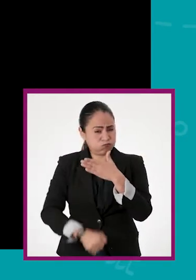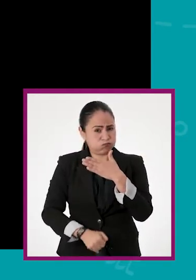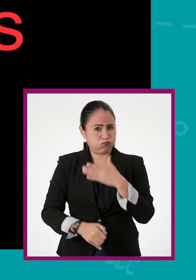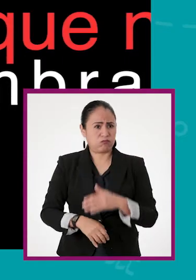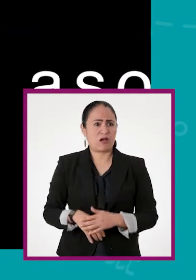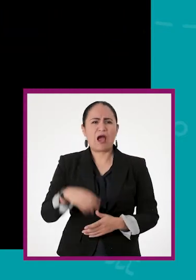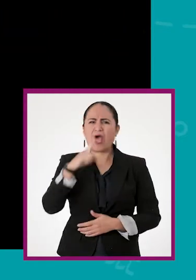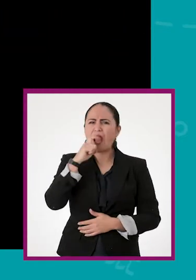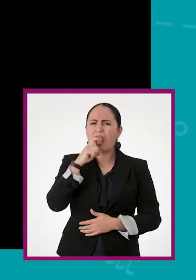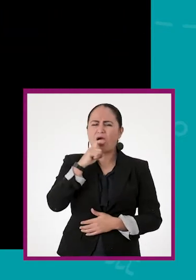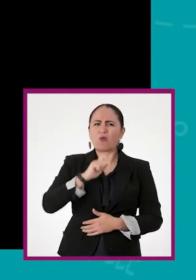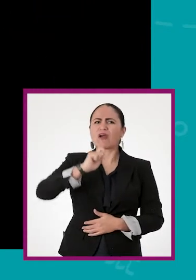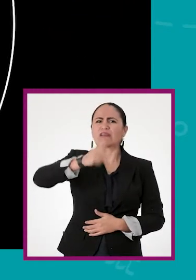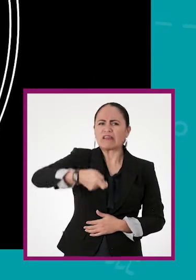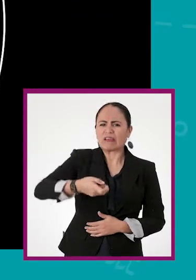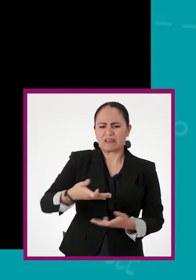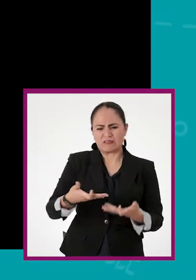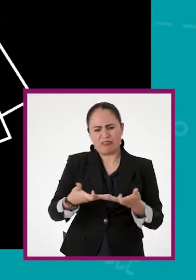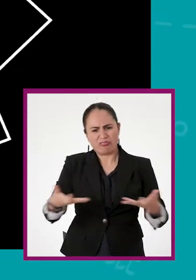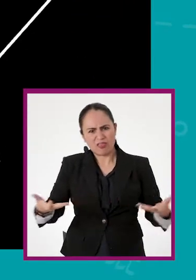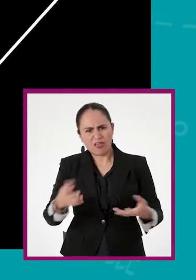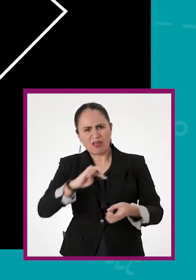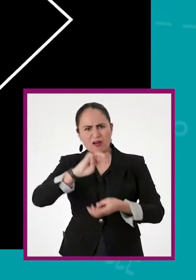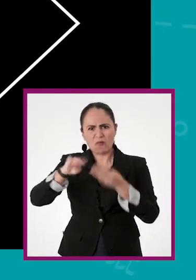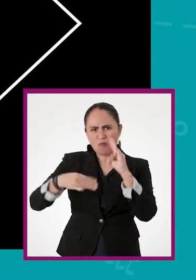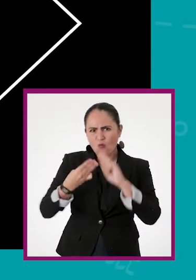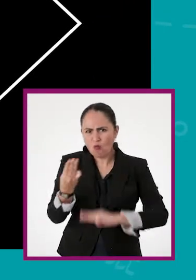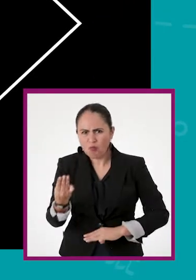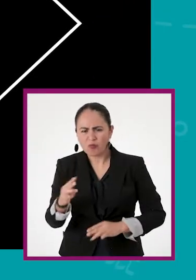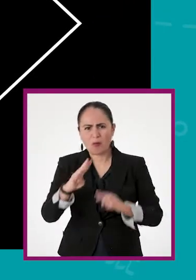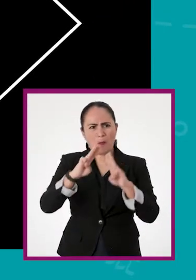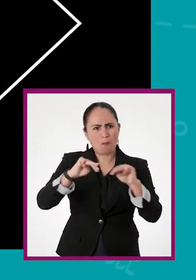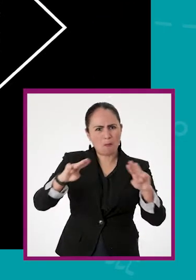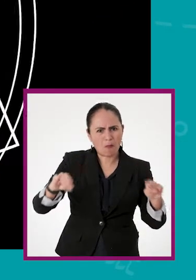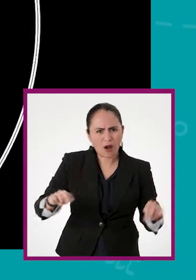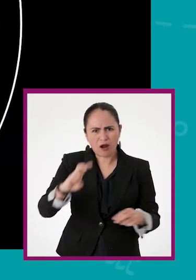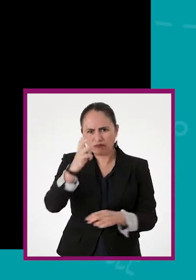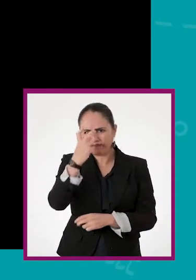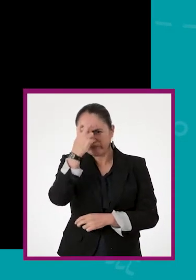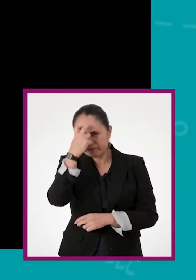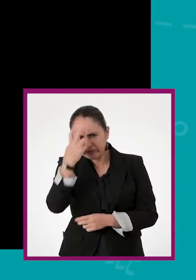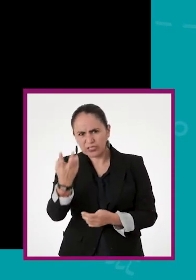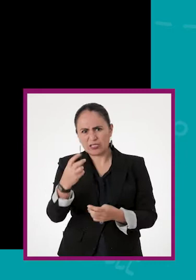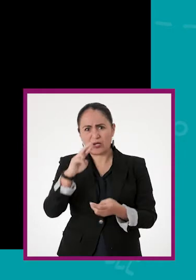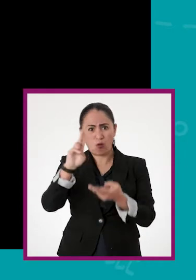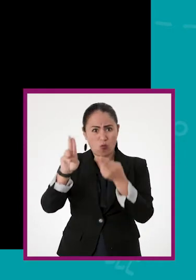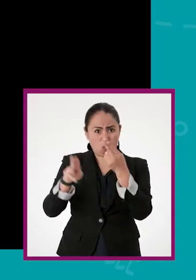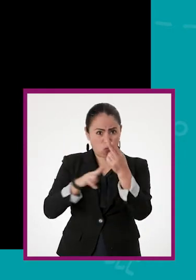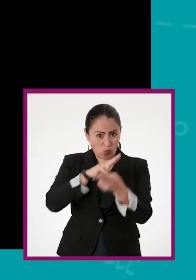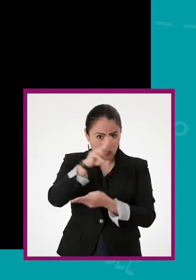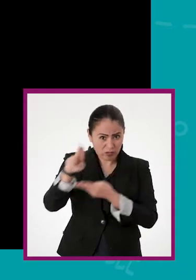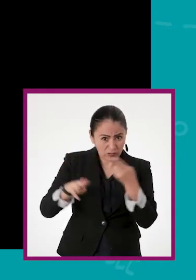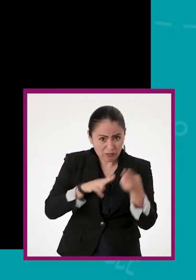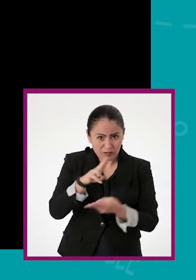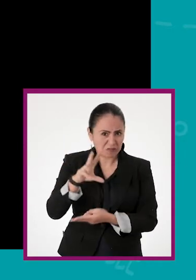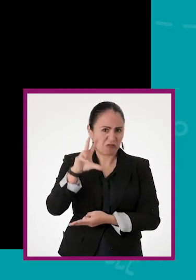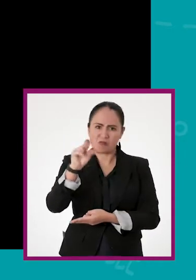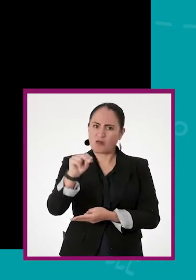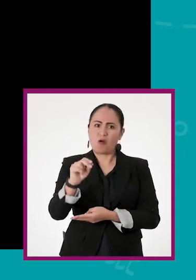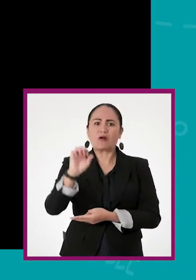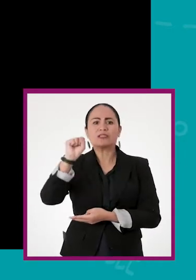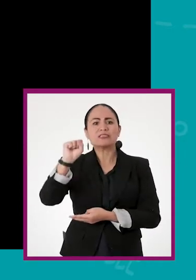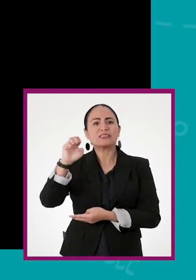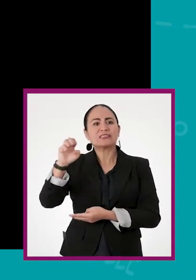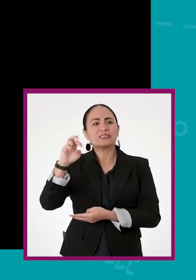La pregunta no es qué es el agua, la tierra, el mármol, la hormiga o el universo, sino qué es el